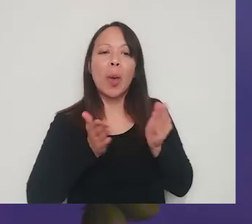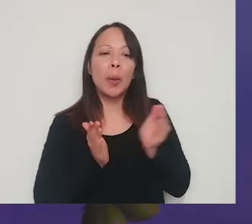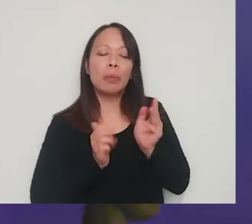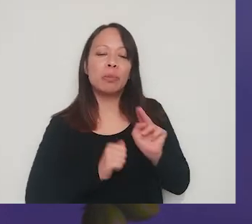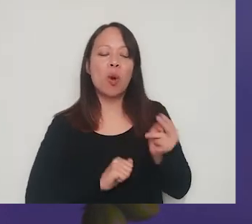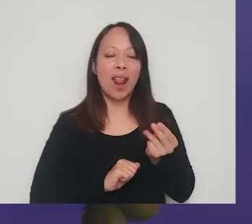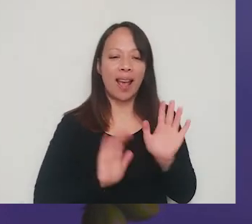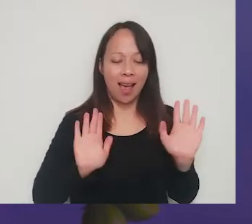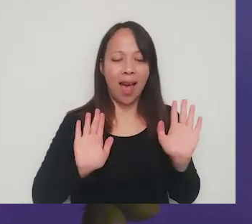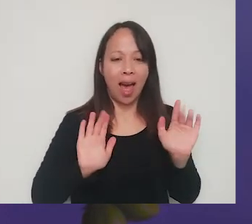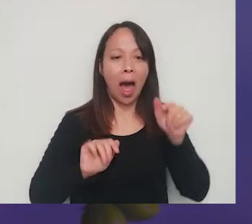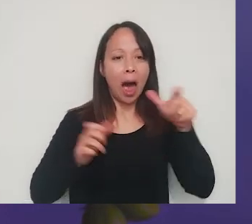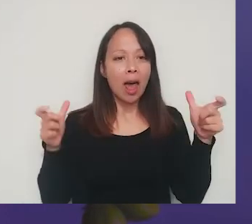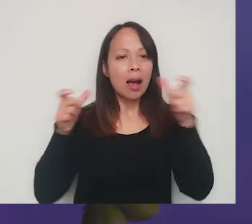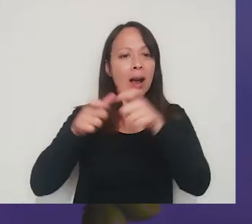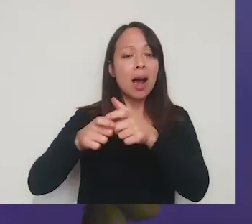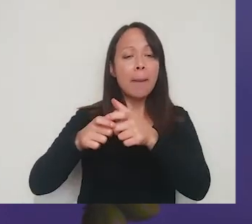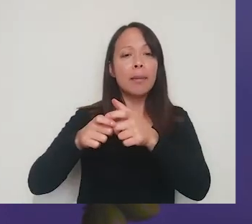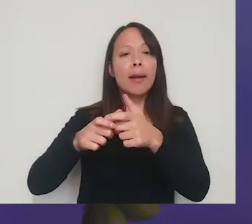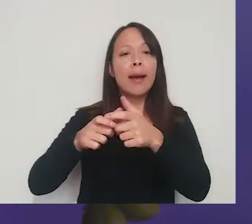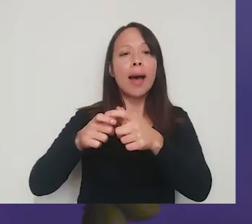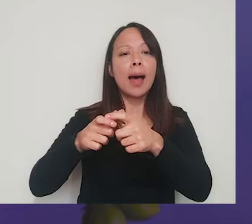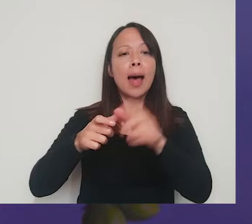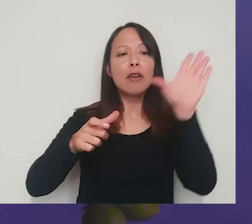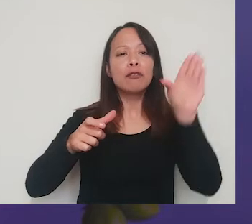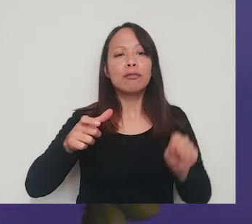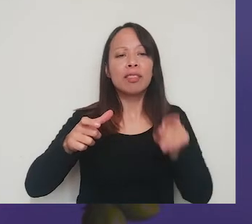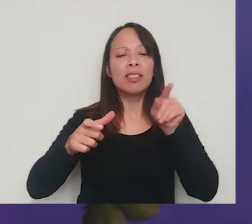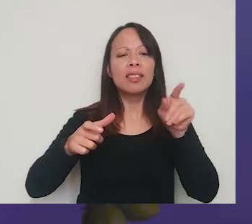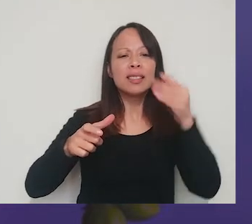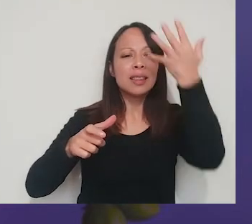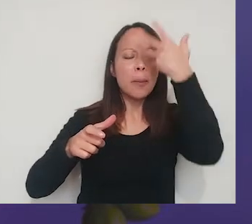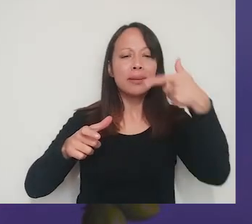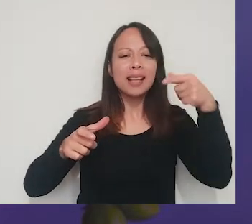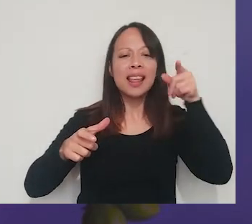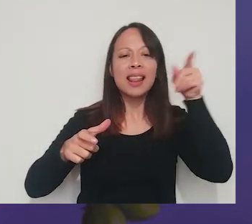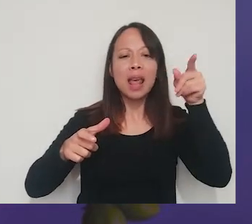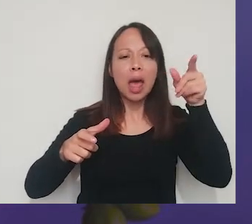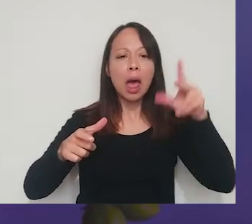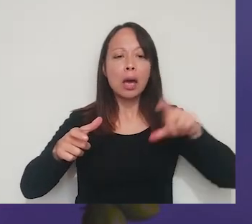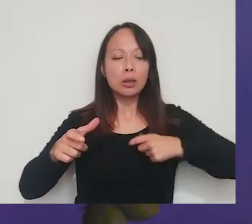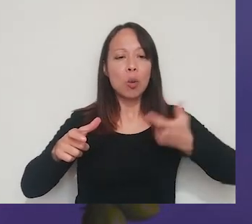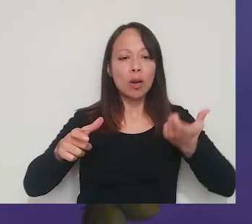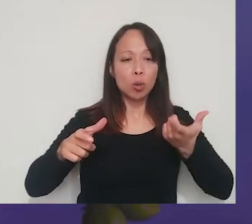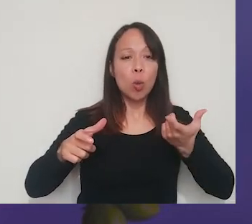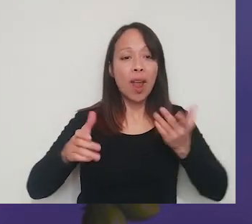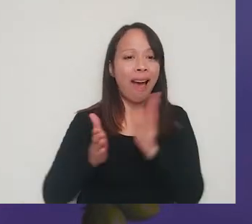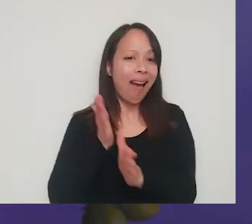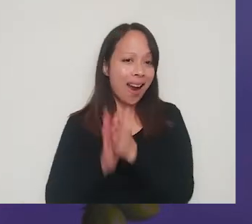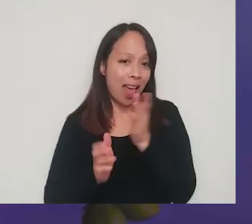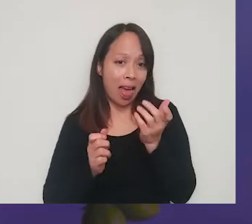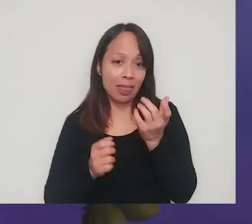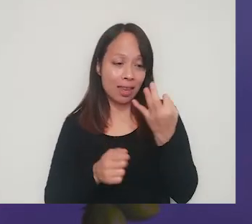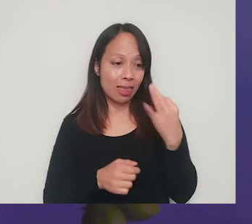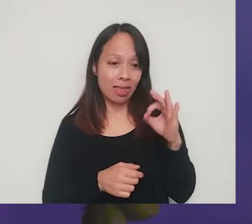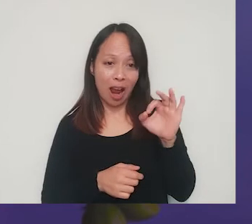mismo. En este contexto, la Cámara Federal de San Martín obligó a la empresa de medicina prepagada a otorgarle la